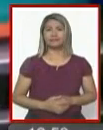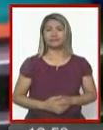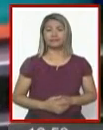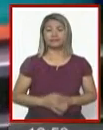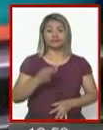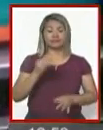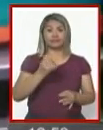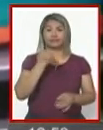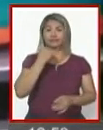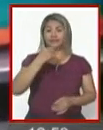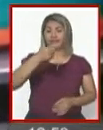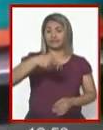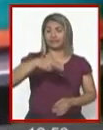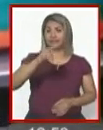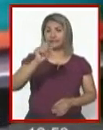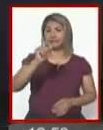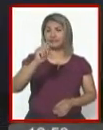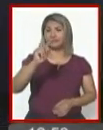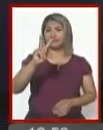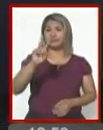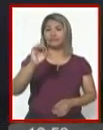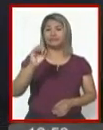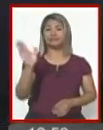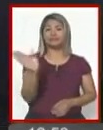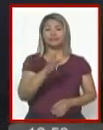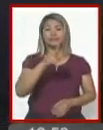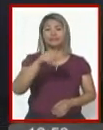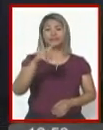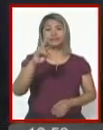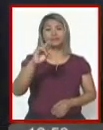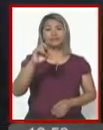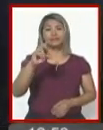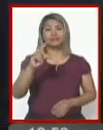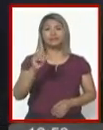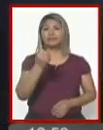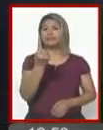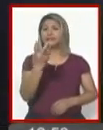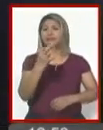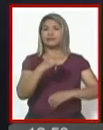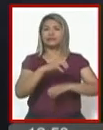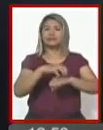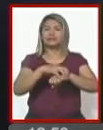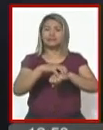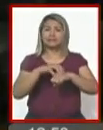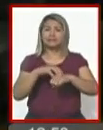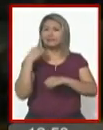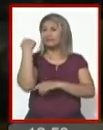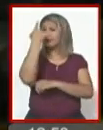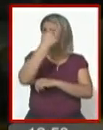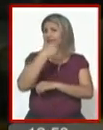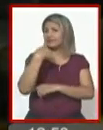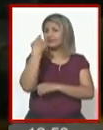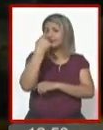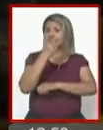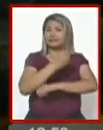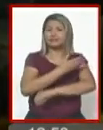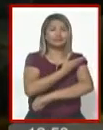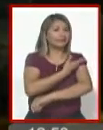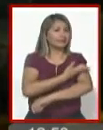Si no me equivoco, se llama Gustavo Paredes. El resto tienen escoriaciones grandes en cara, miembros